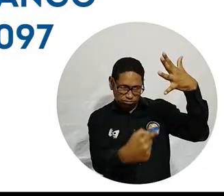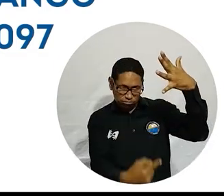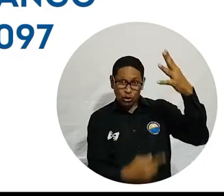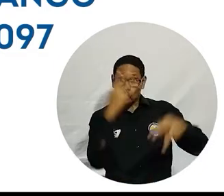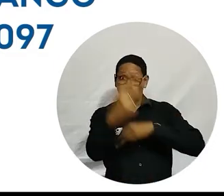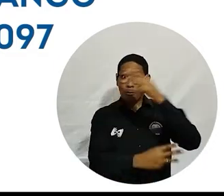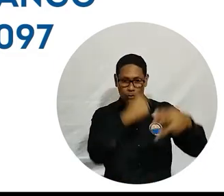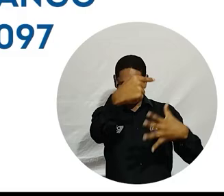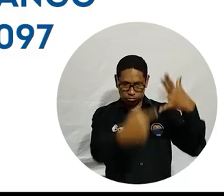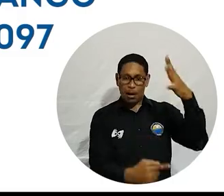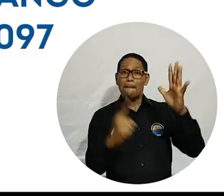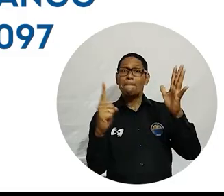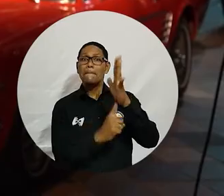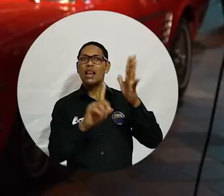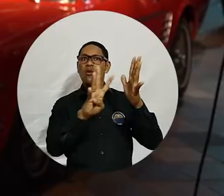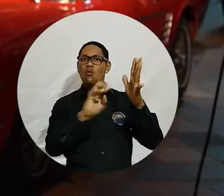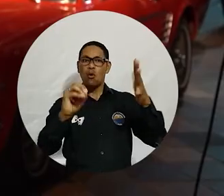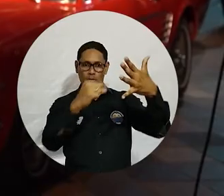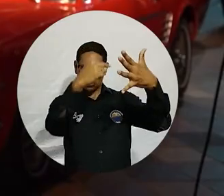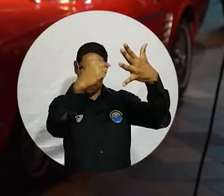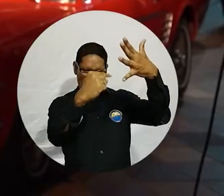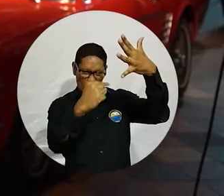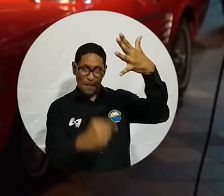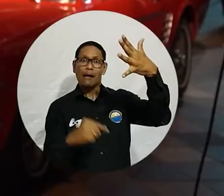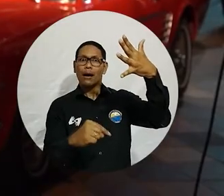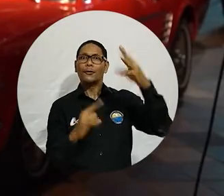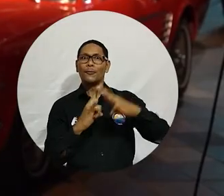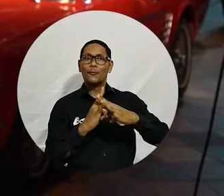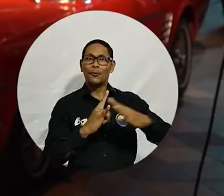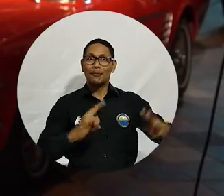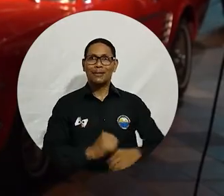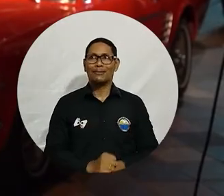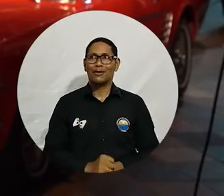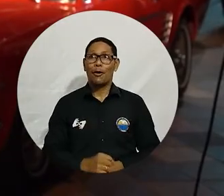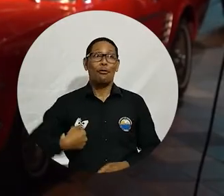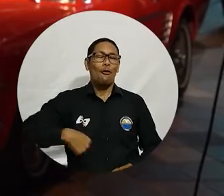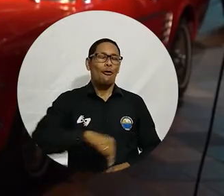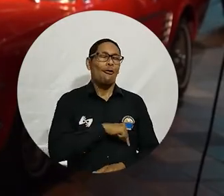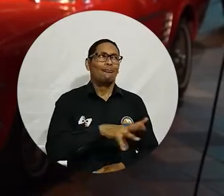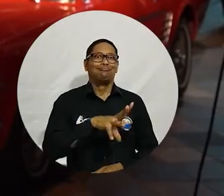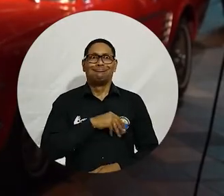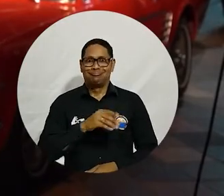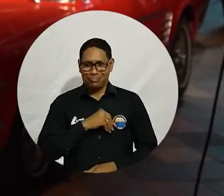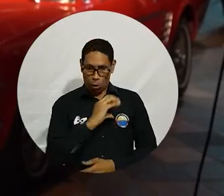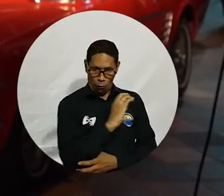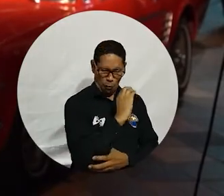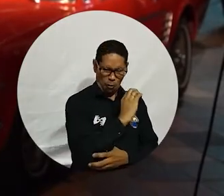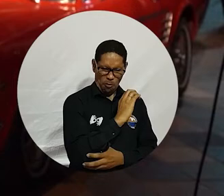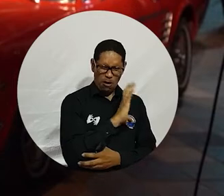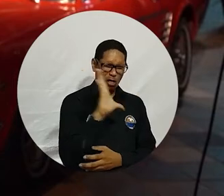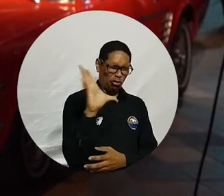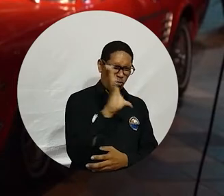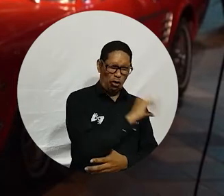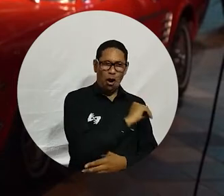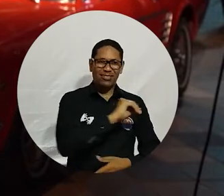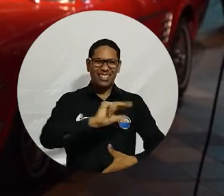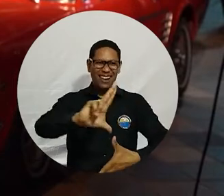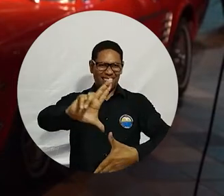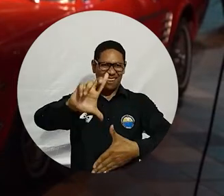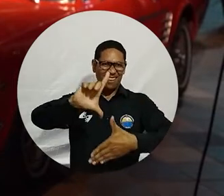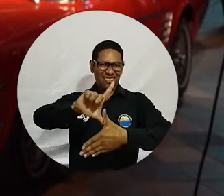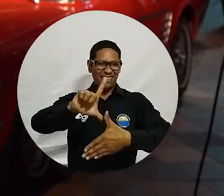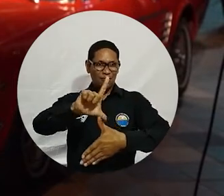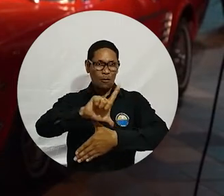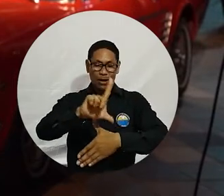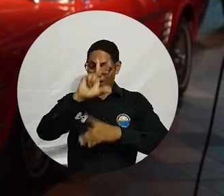31.097 universidades en el mundo. Todos tenemos que celebrarlo, desde Colombia hasta Latinoamérica, porque es un esfuerzo muy importante que